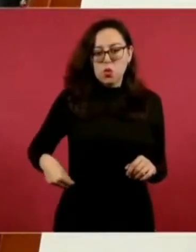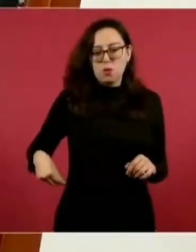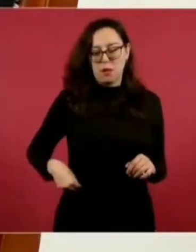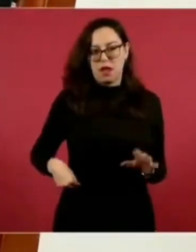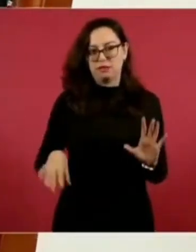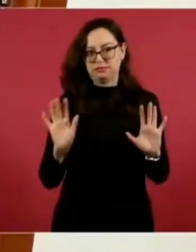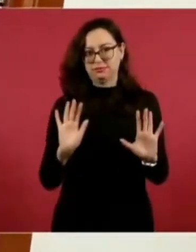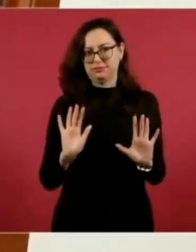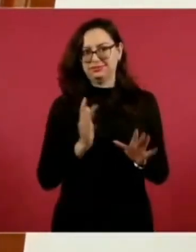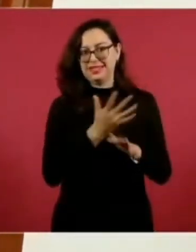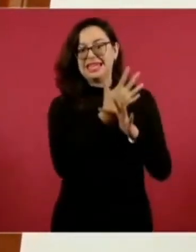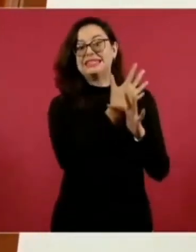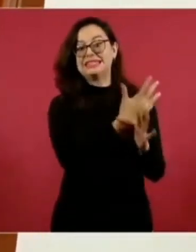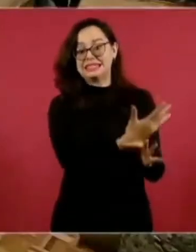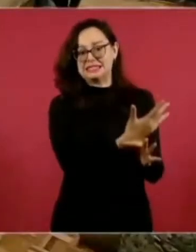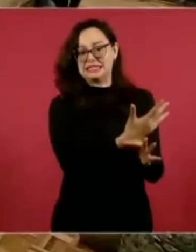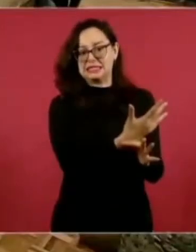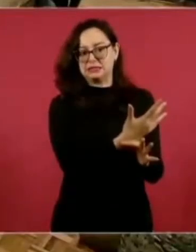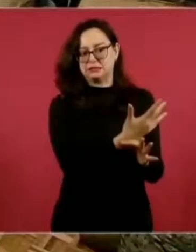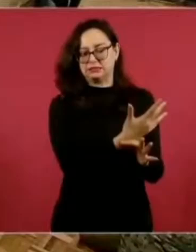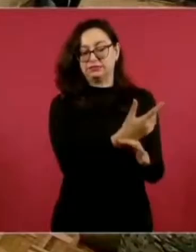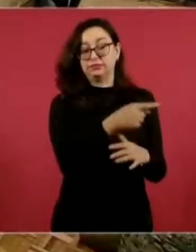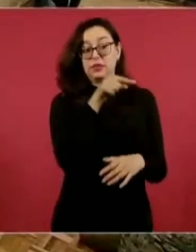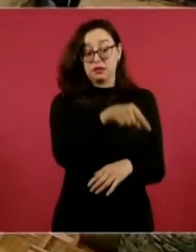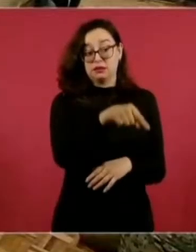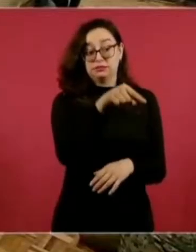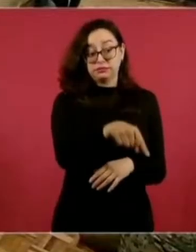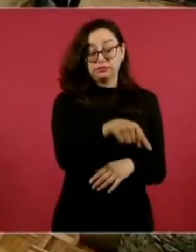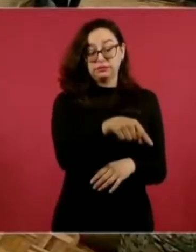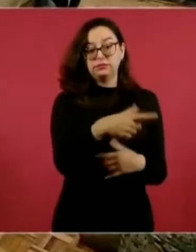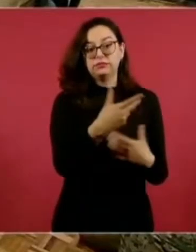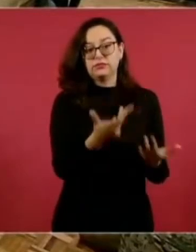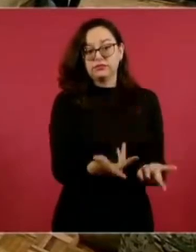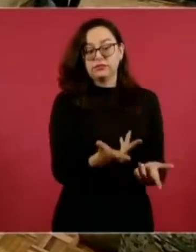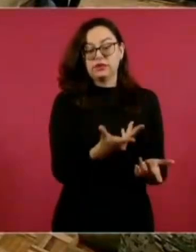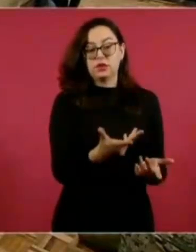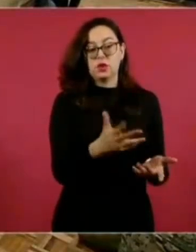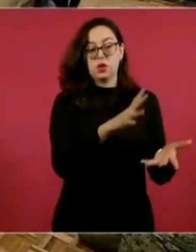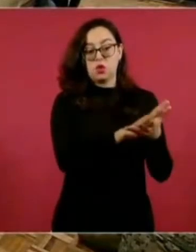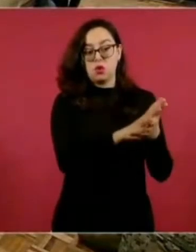coludidos con una banda de delincuentes